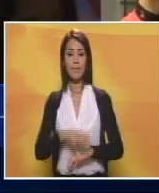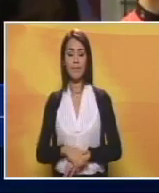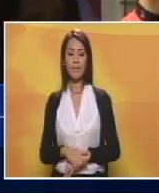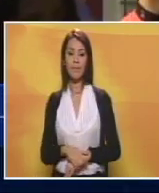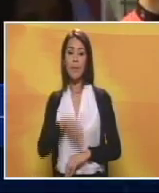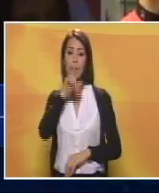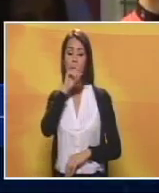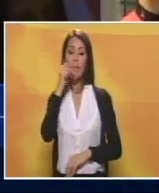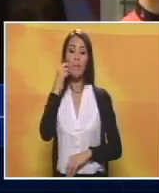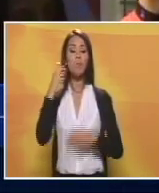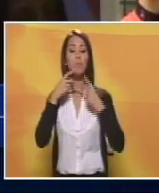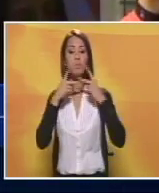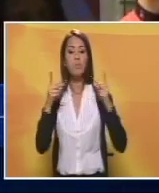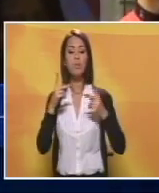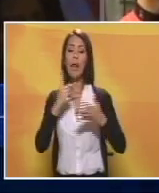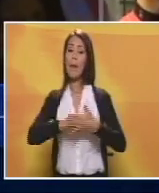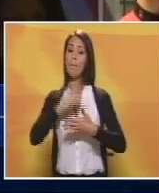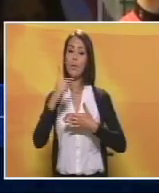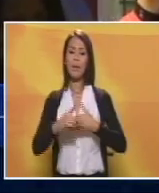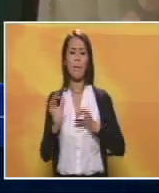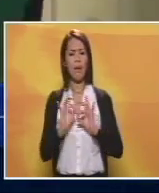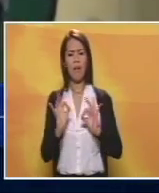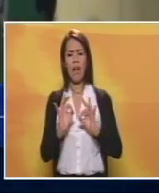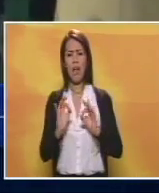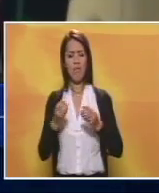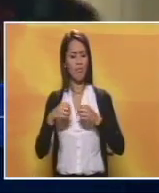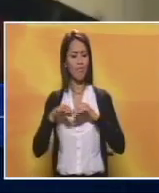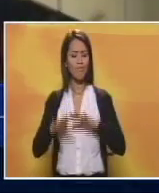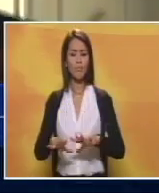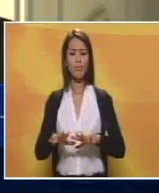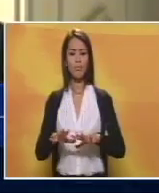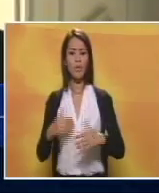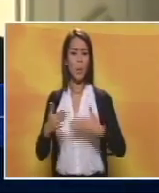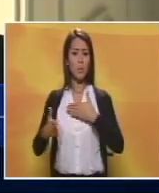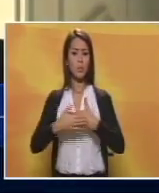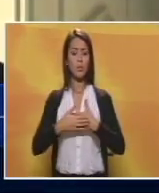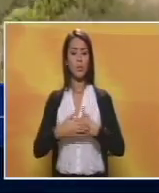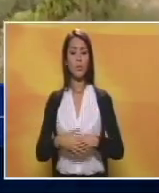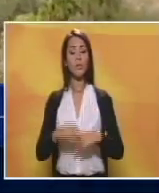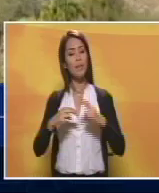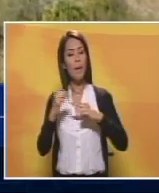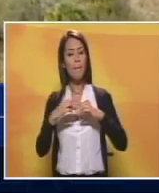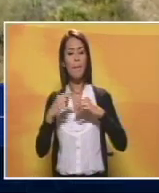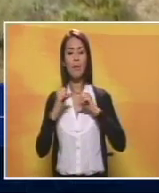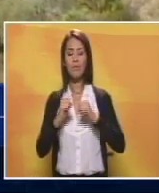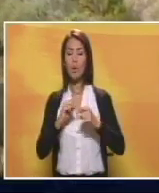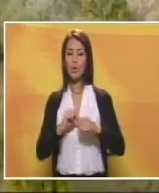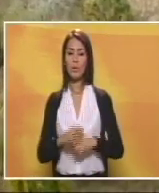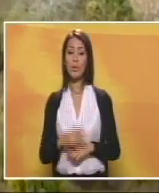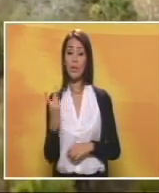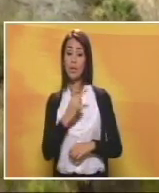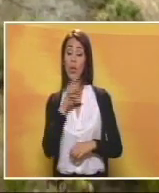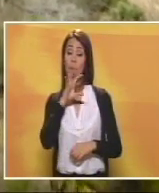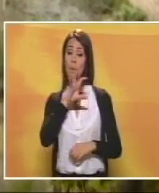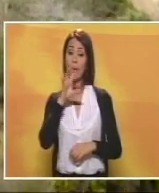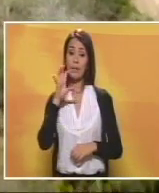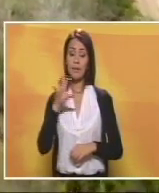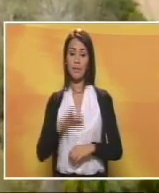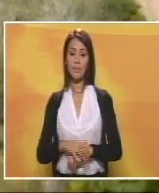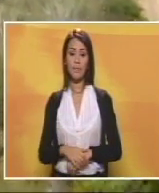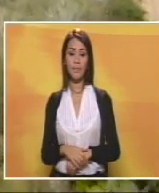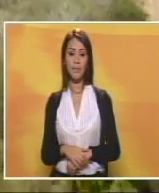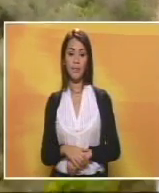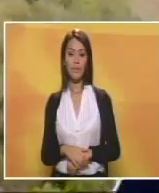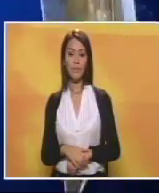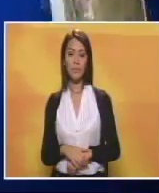el mandatario indicó que el programa ya no funciona e instó a construir el muro y asegurar las fronteras entre ambos países con la legislación adecuada.